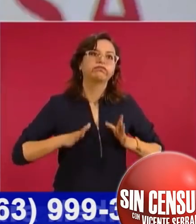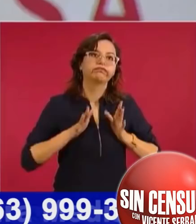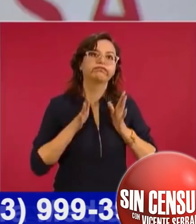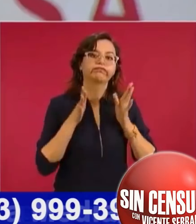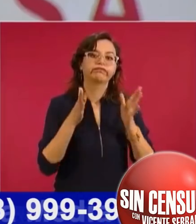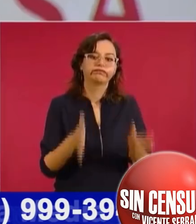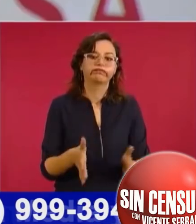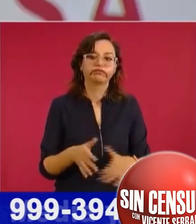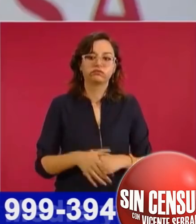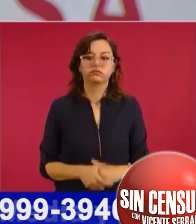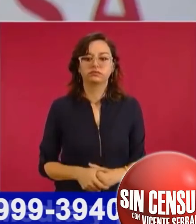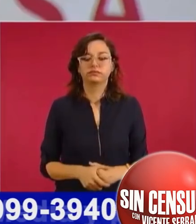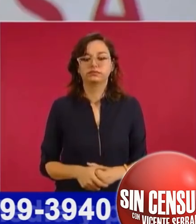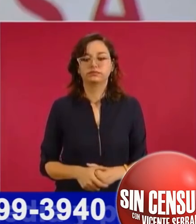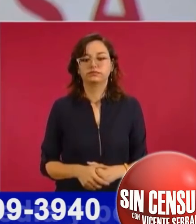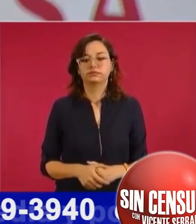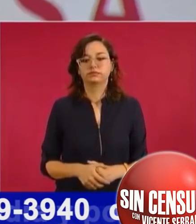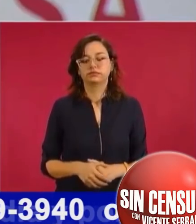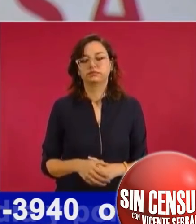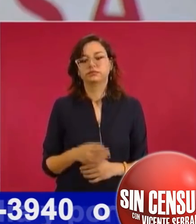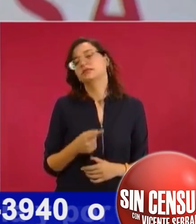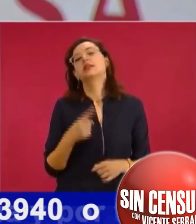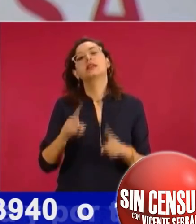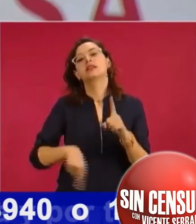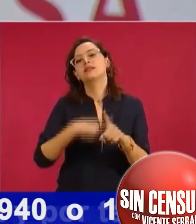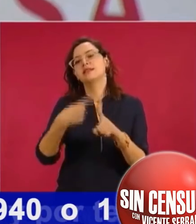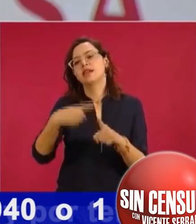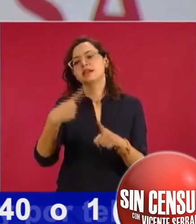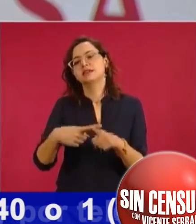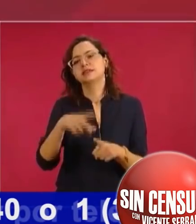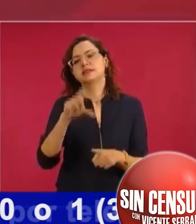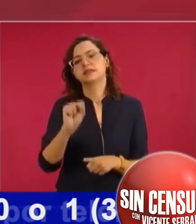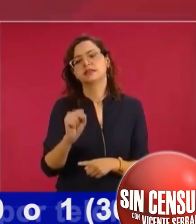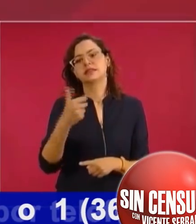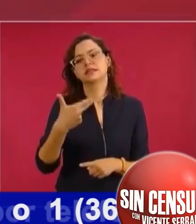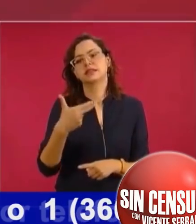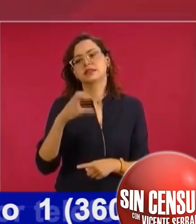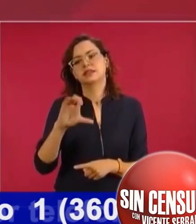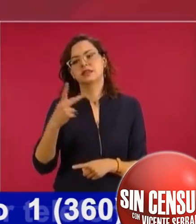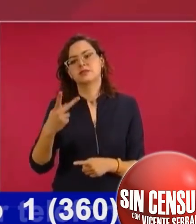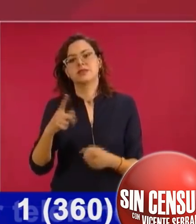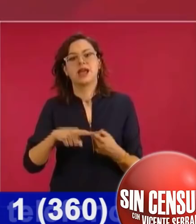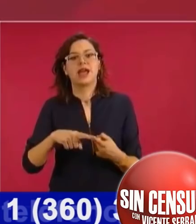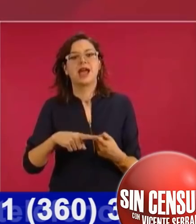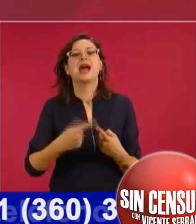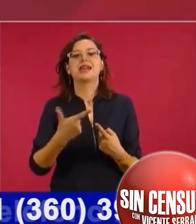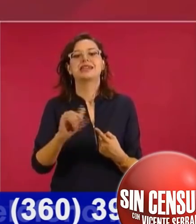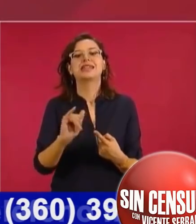¿Quién iba a ser secretario de Hacienda? Pues Gil Díaz, que había estado de subsecretario